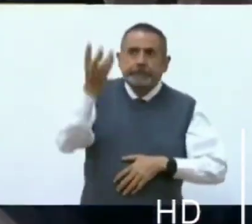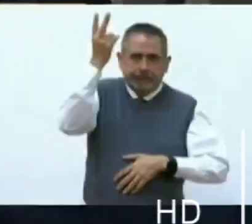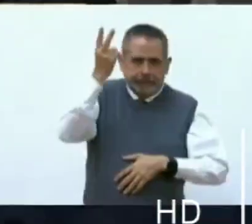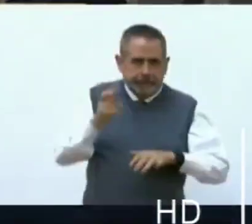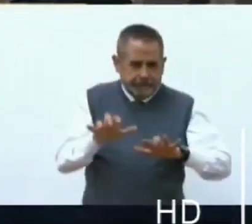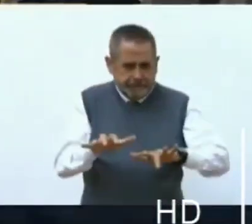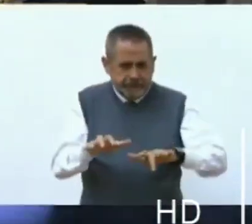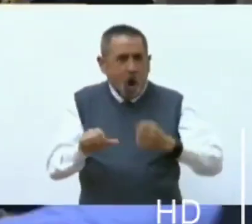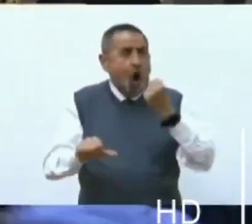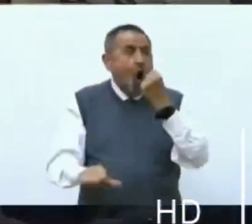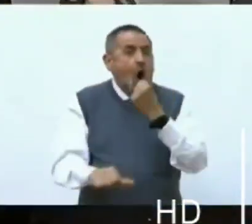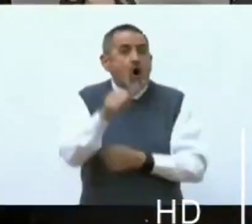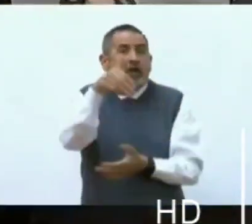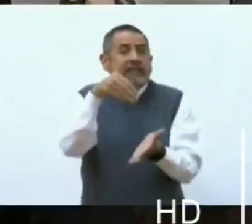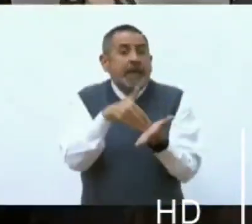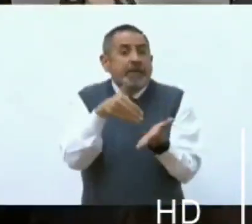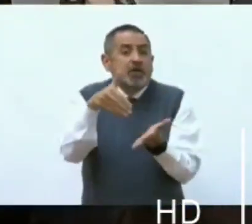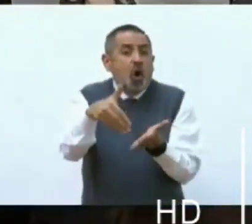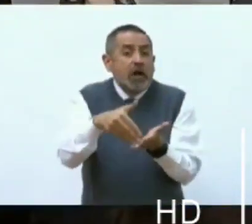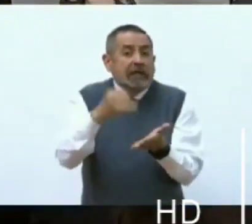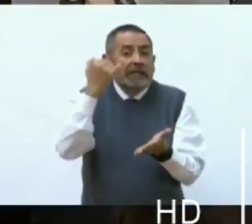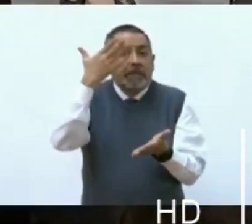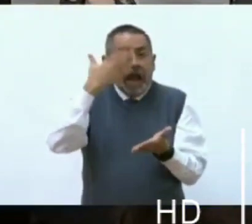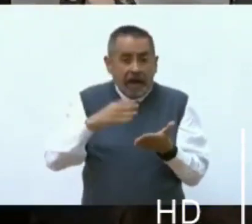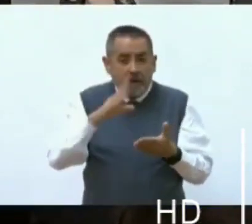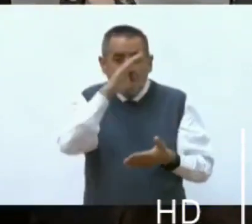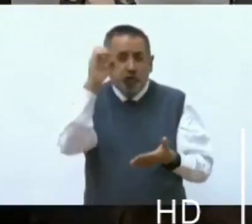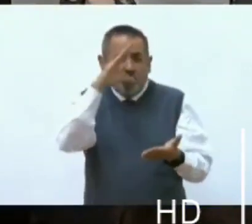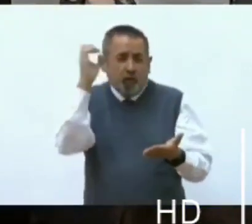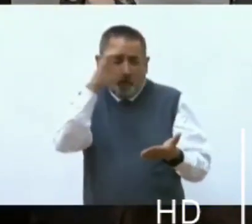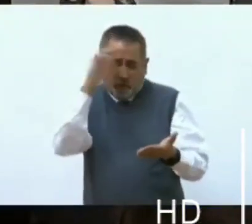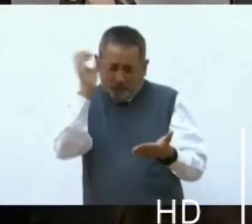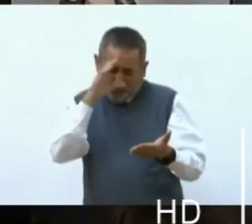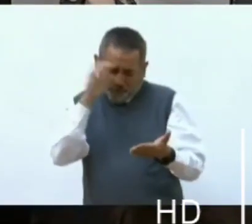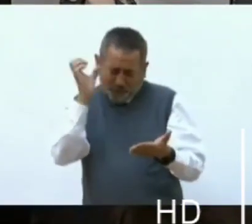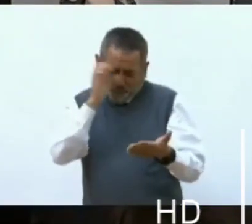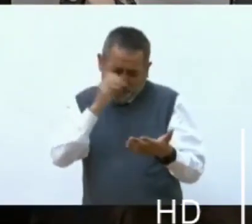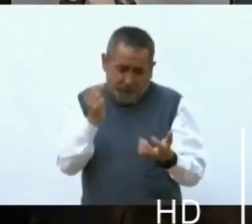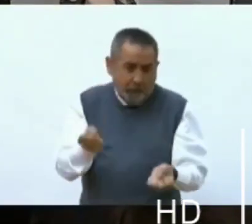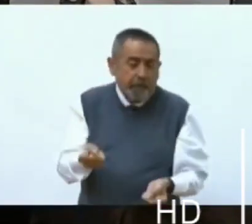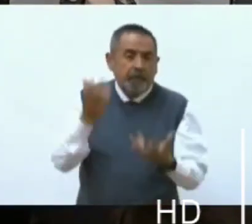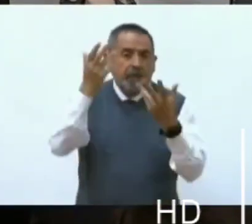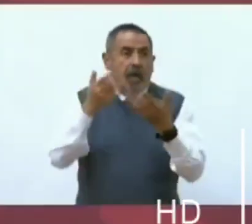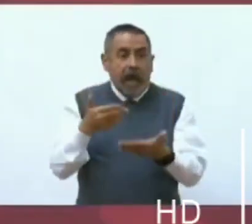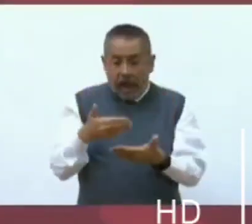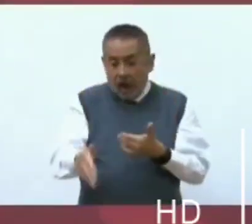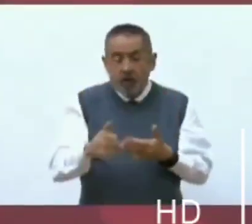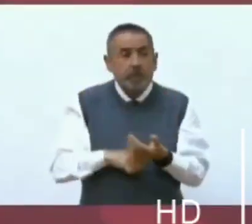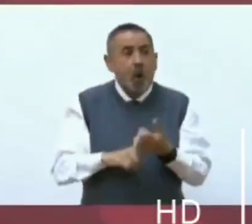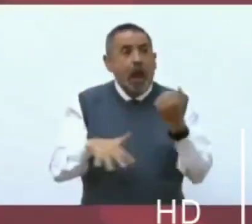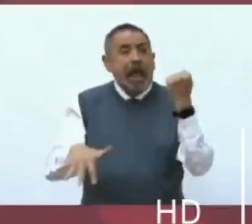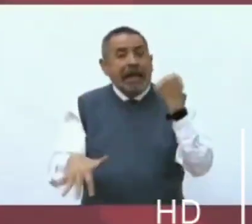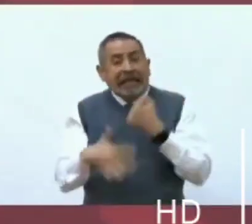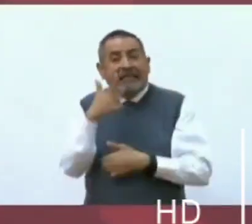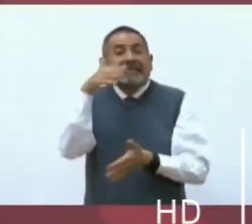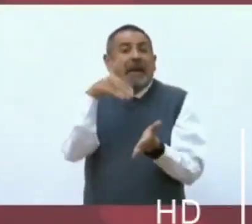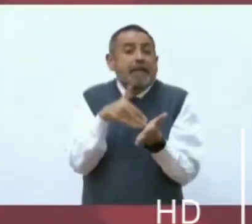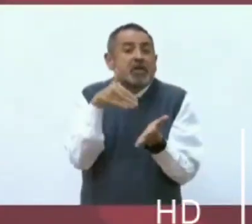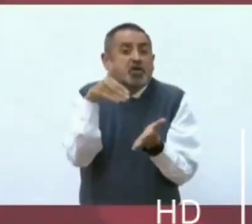11 millones de imágenes. Al final de esta gestión contaremos con 15 millones de